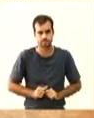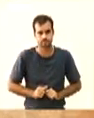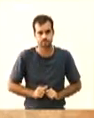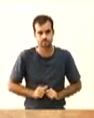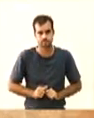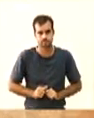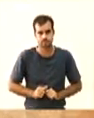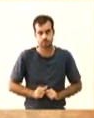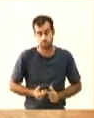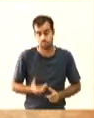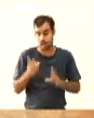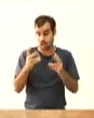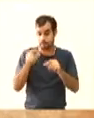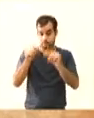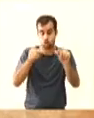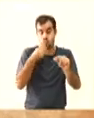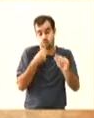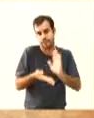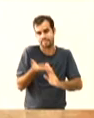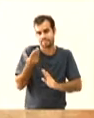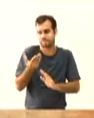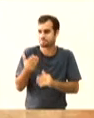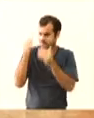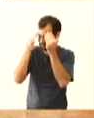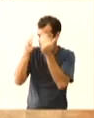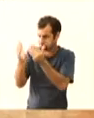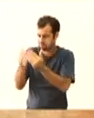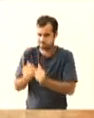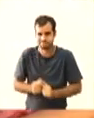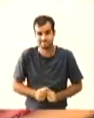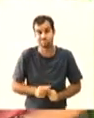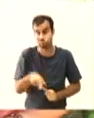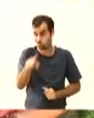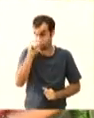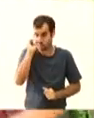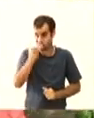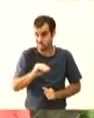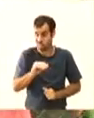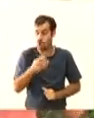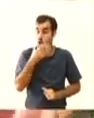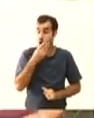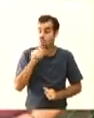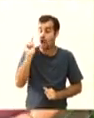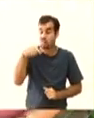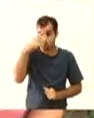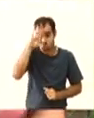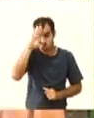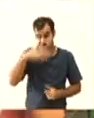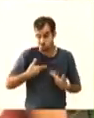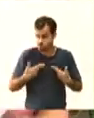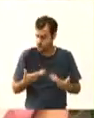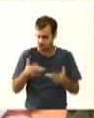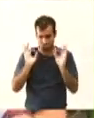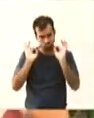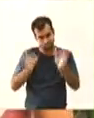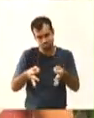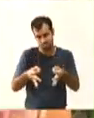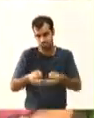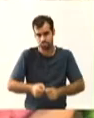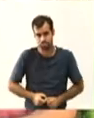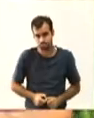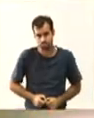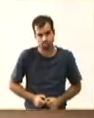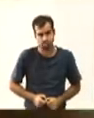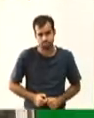cuántas vidas puede salvar con una donación de sangre. Muchísimas gracias, Dianela. Ya lo saben, amigos, donde haya un joven cubano, habrá vida dispuesta